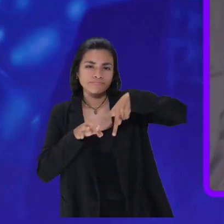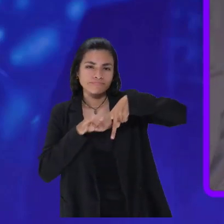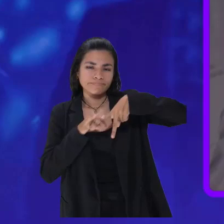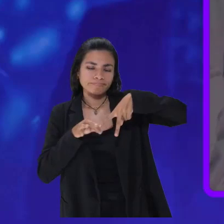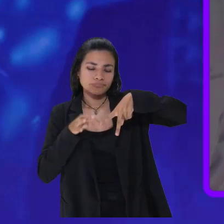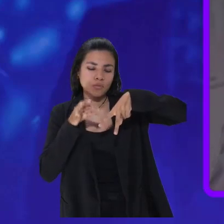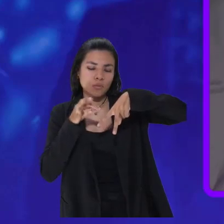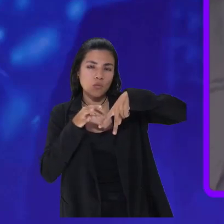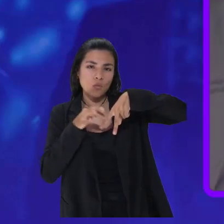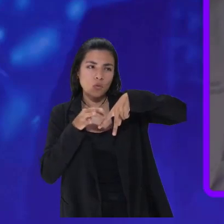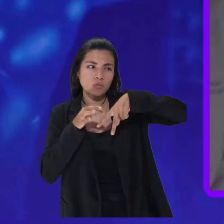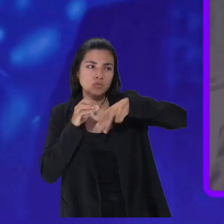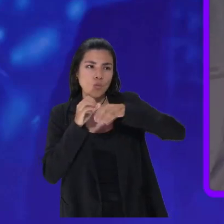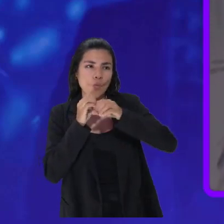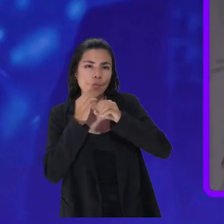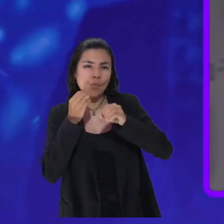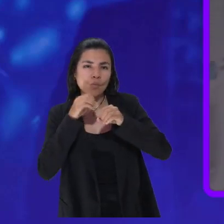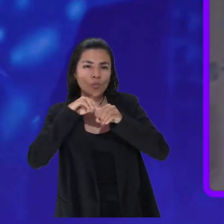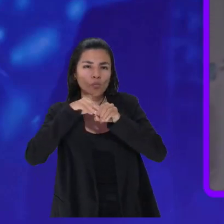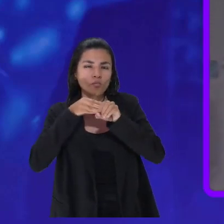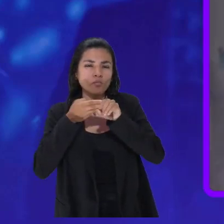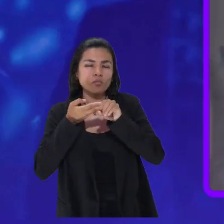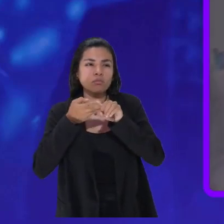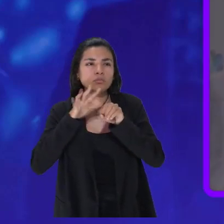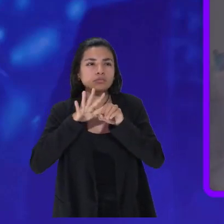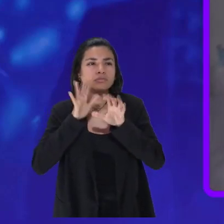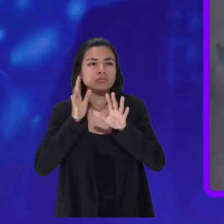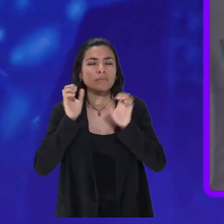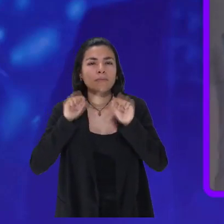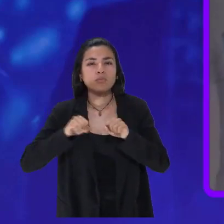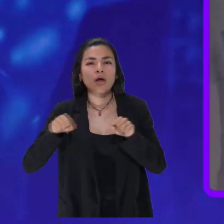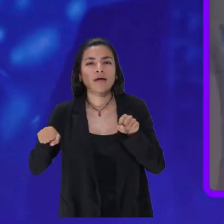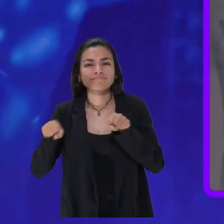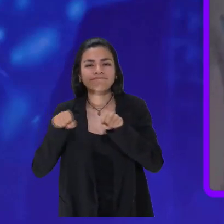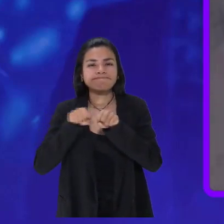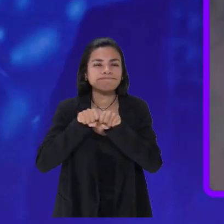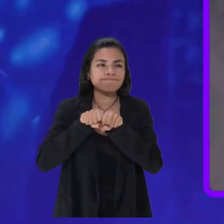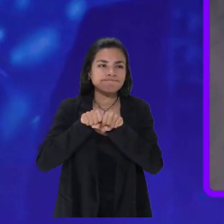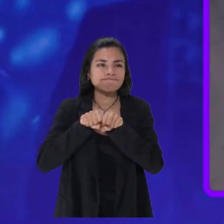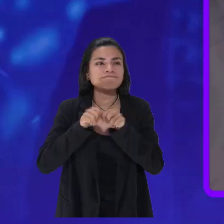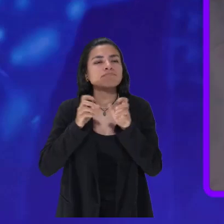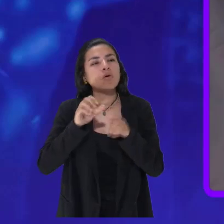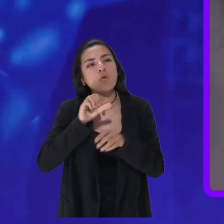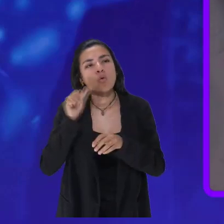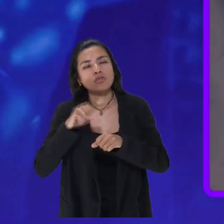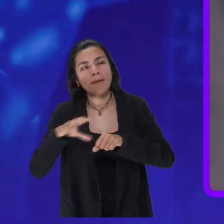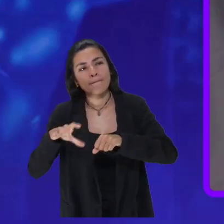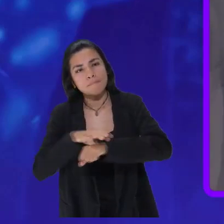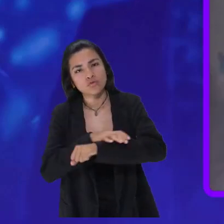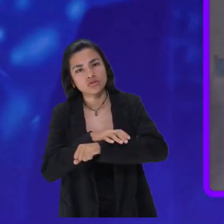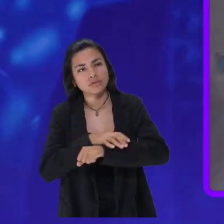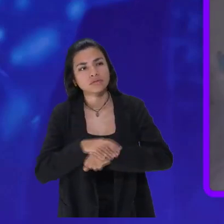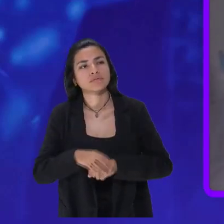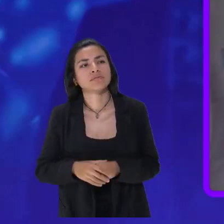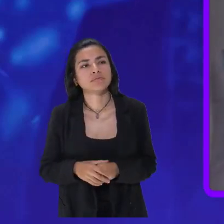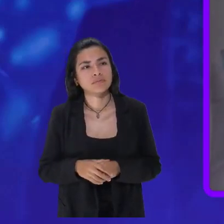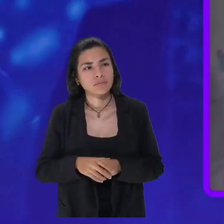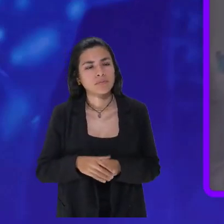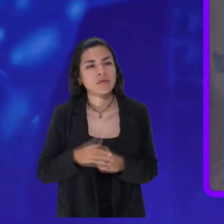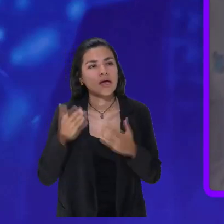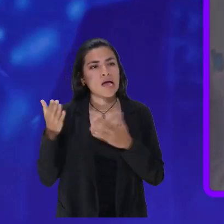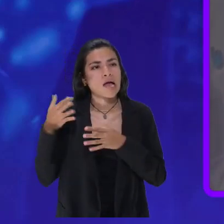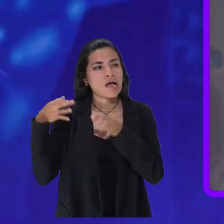son médicos, entonces se tiene que preparar para poner una parte de la prótesis allí donde va a insertarse la otra parte de la prótesis, y pues ahí se